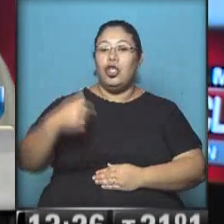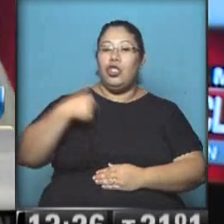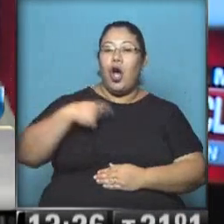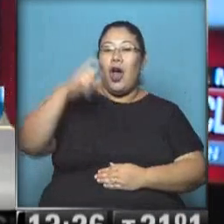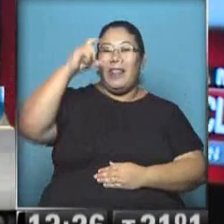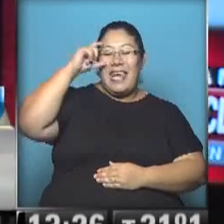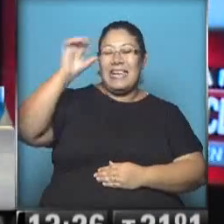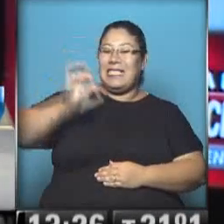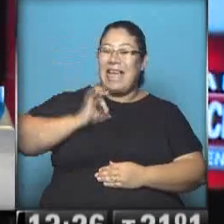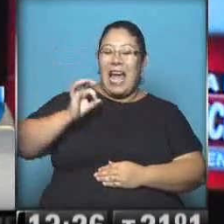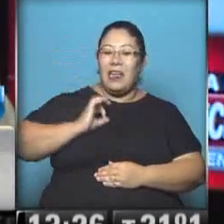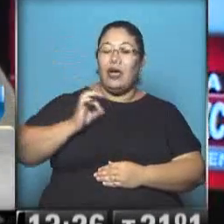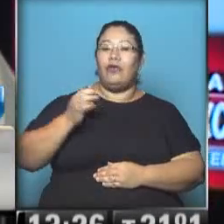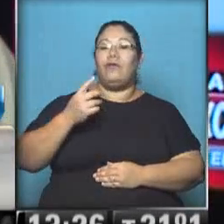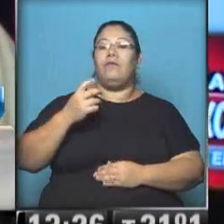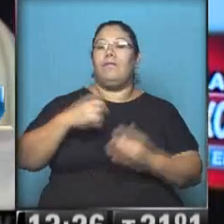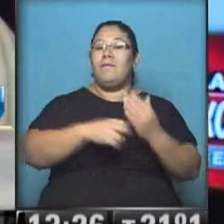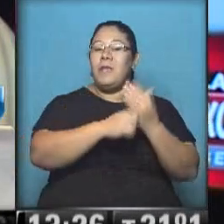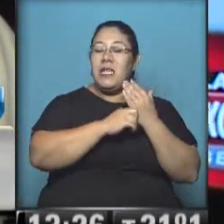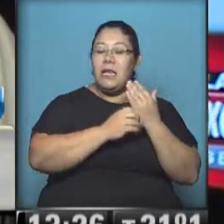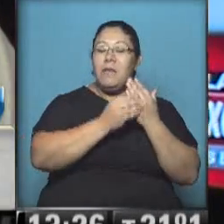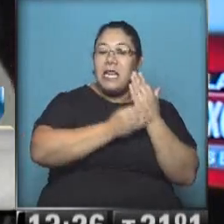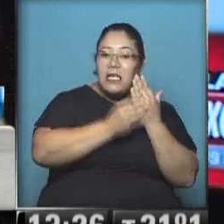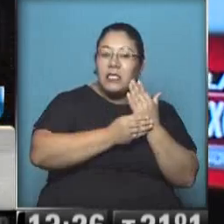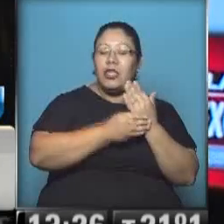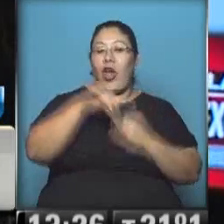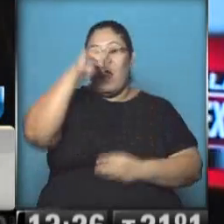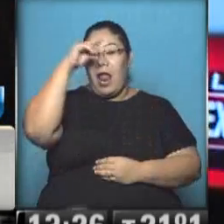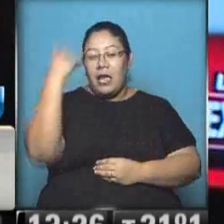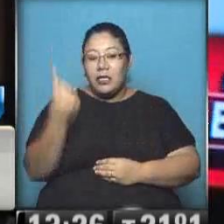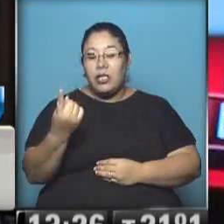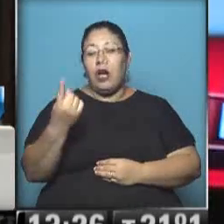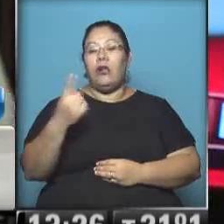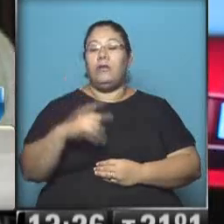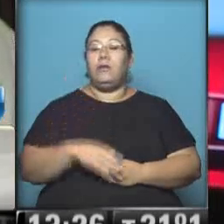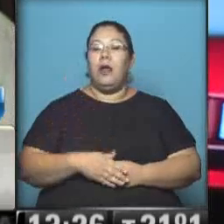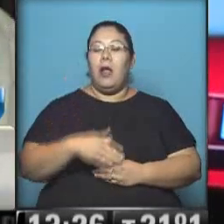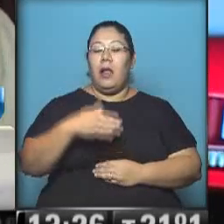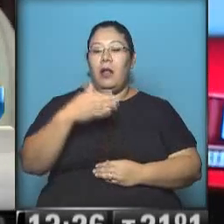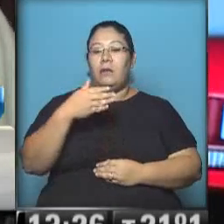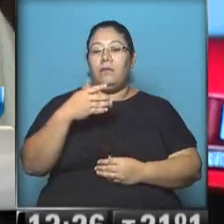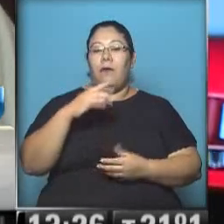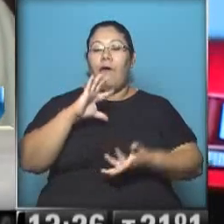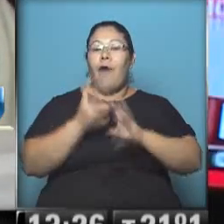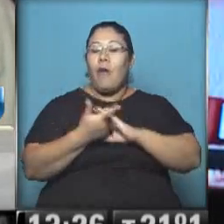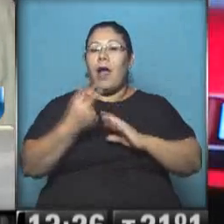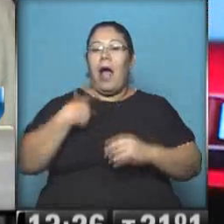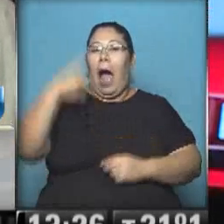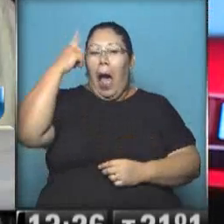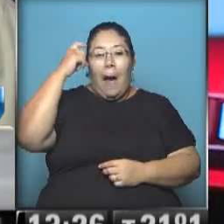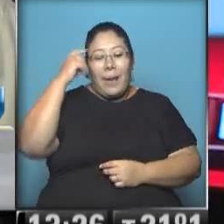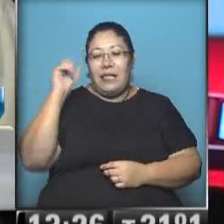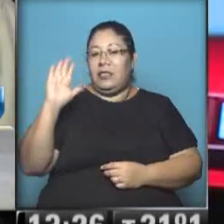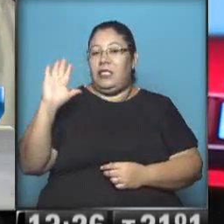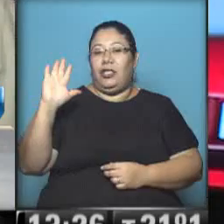en la provincia y otros 10 años de ministro de la Nación, he aprendido a todo, menos acostumbrarme a la muerte. Es imposible,